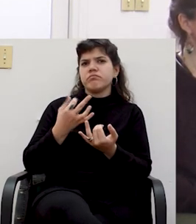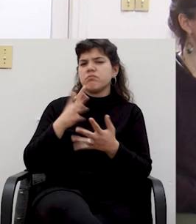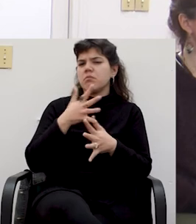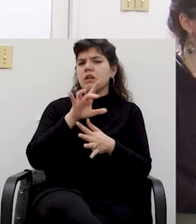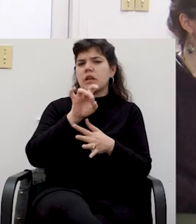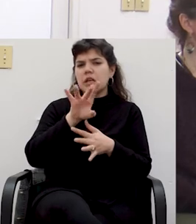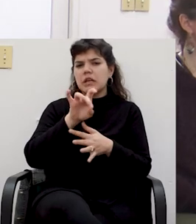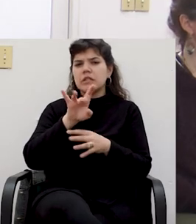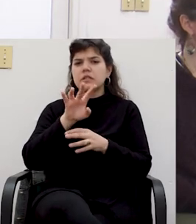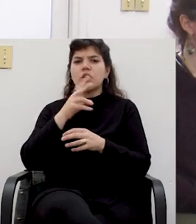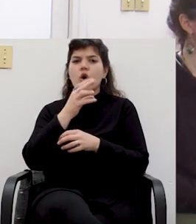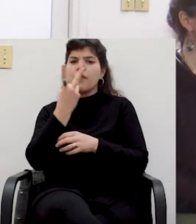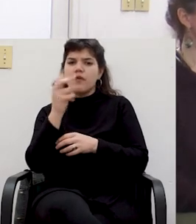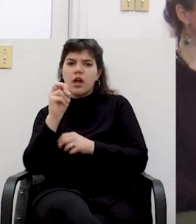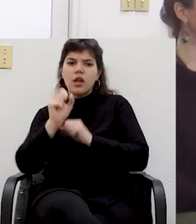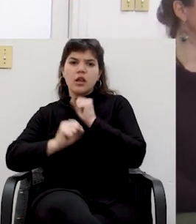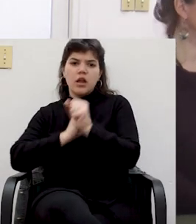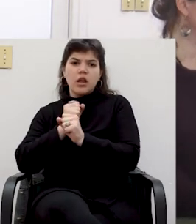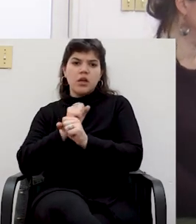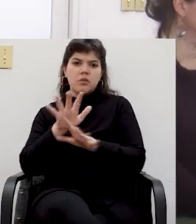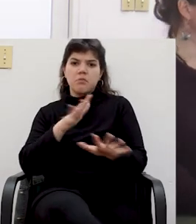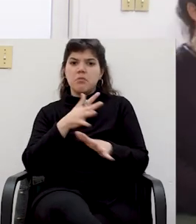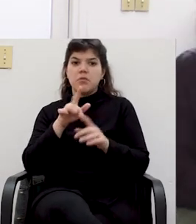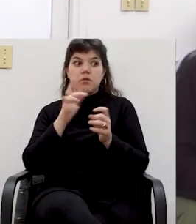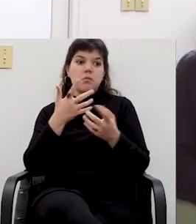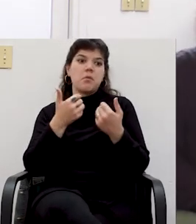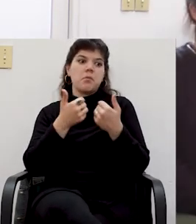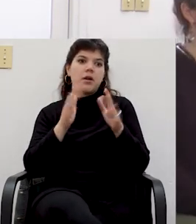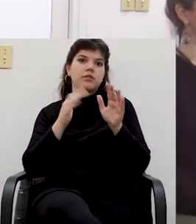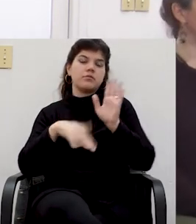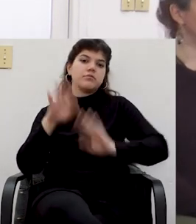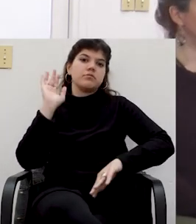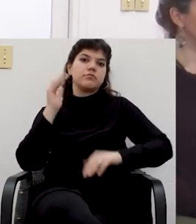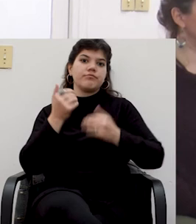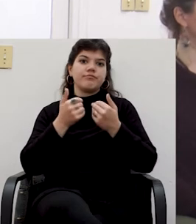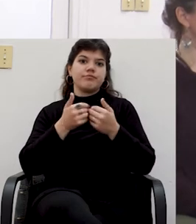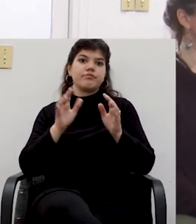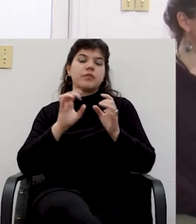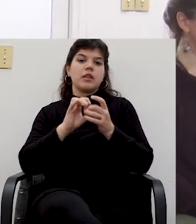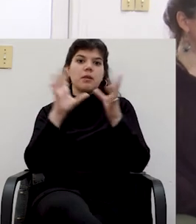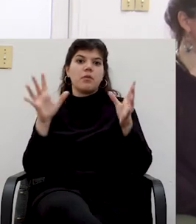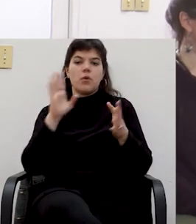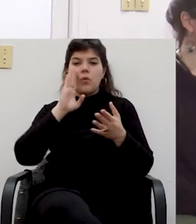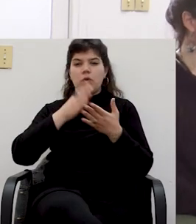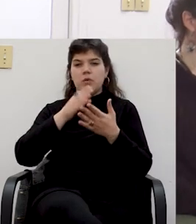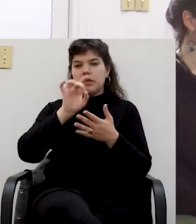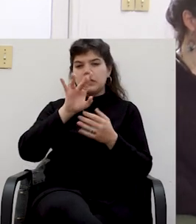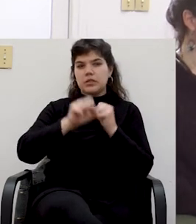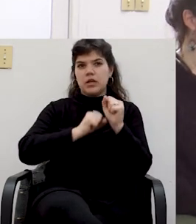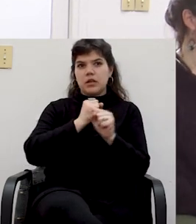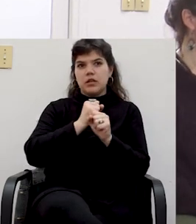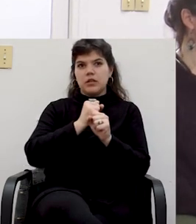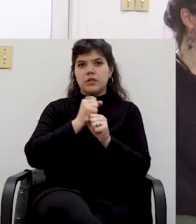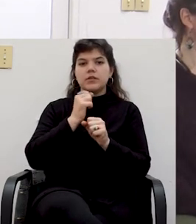15, 20 años, y con la reapertura democrática y más fuertemente en los últimos 15 años.